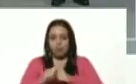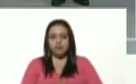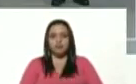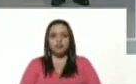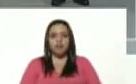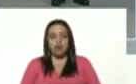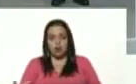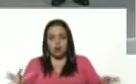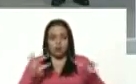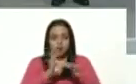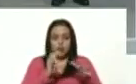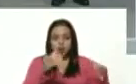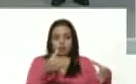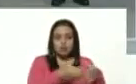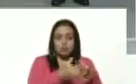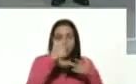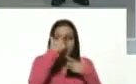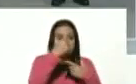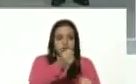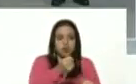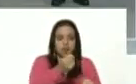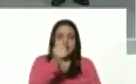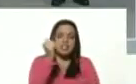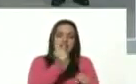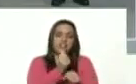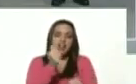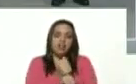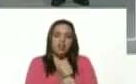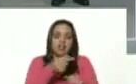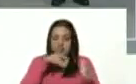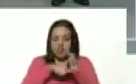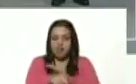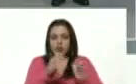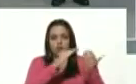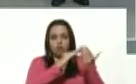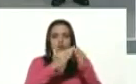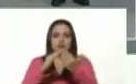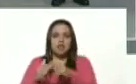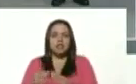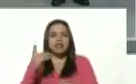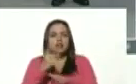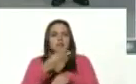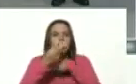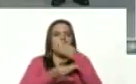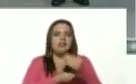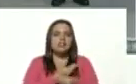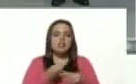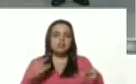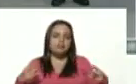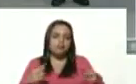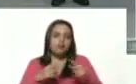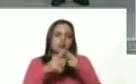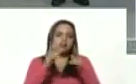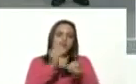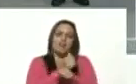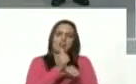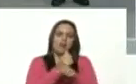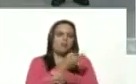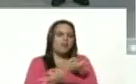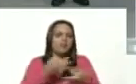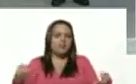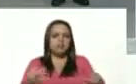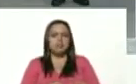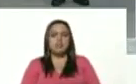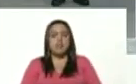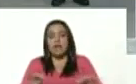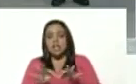las brigadas profesionales y obreras de las comunas. ¿Ves? Tenemos que buscar una conjunción perfecta para que a